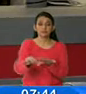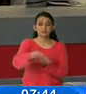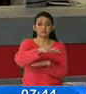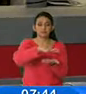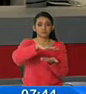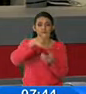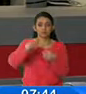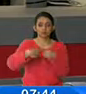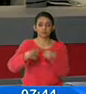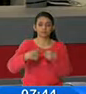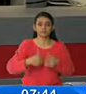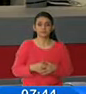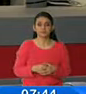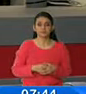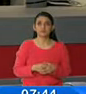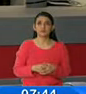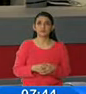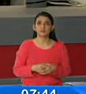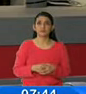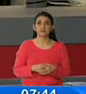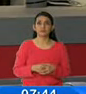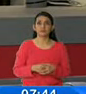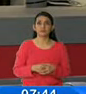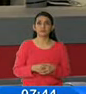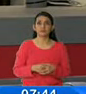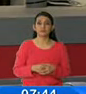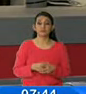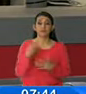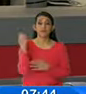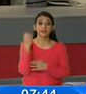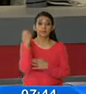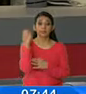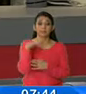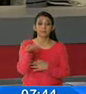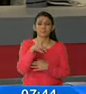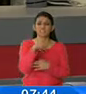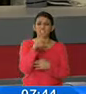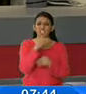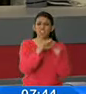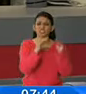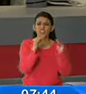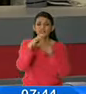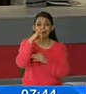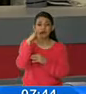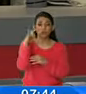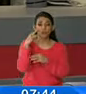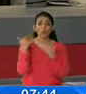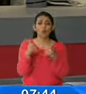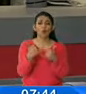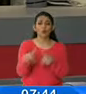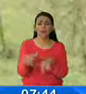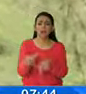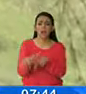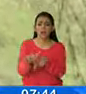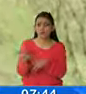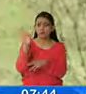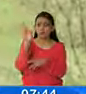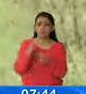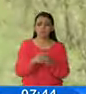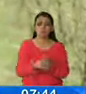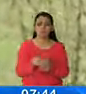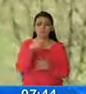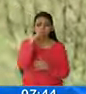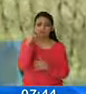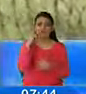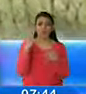distrito metropolitano de Quito. La voz de alerta fue emitida por dos niños que jugaban al borde de una quebrada. Veamos. Unos niños